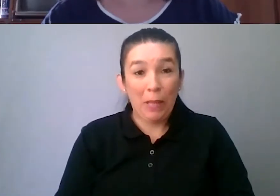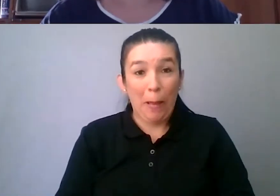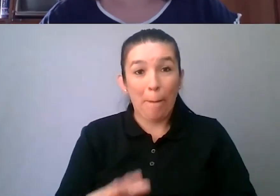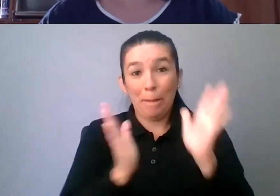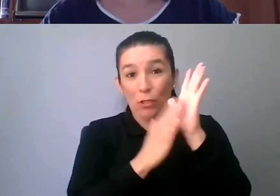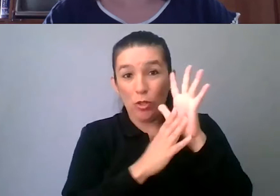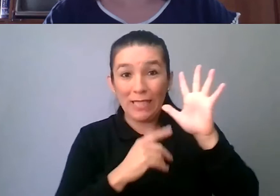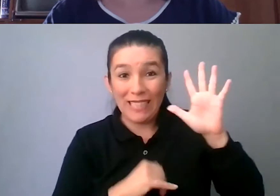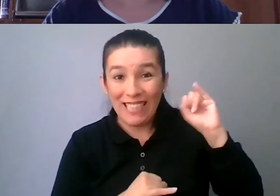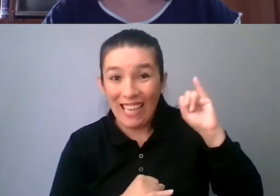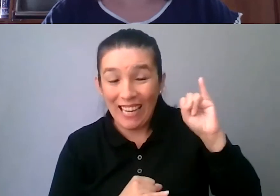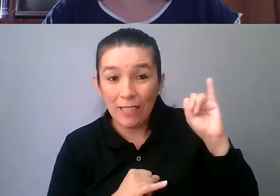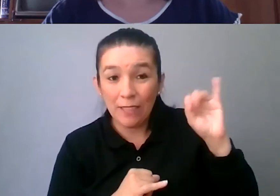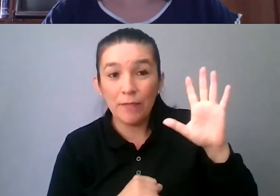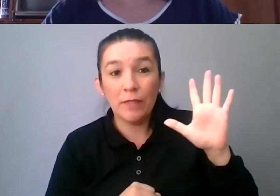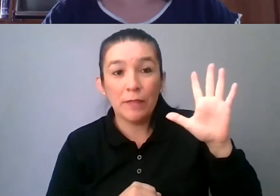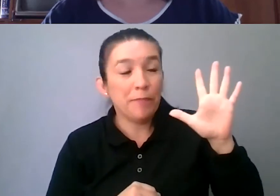izquierda, posición uno.